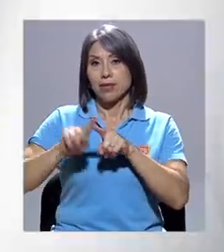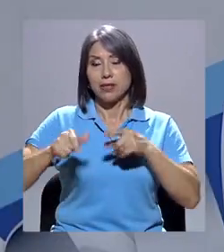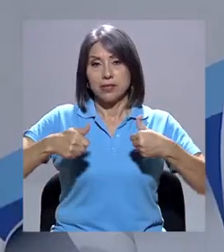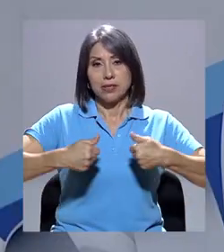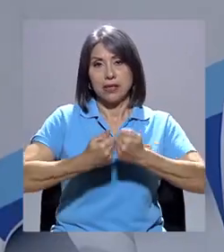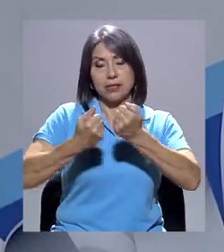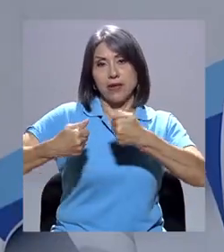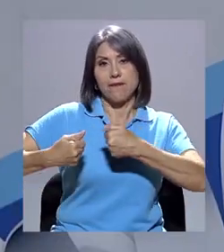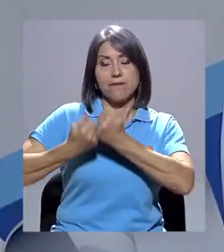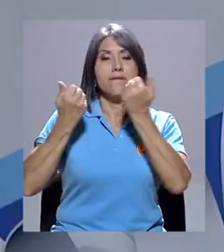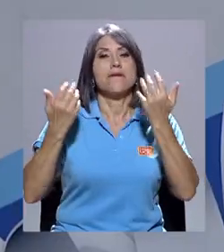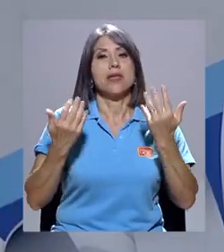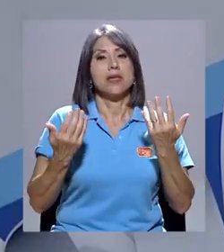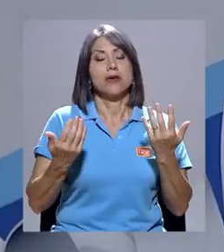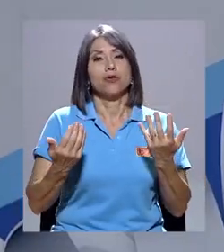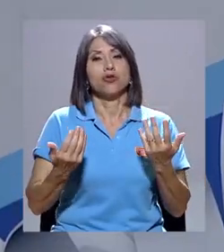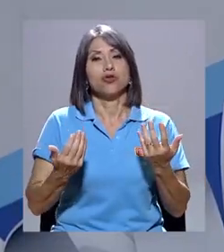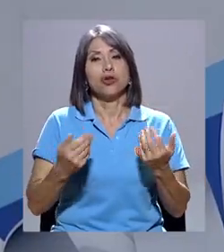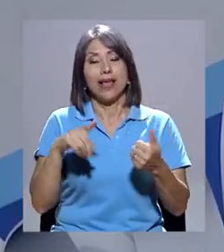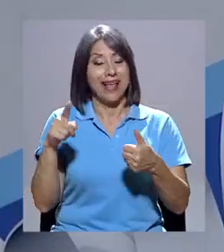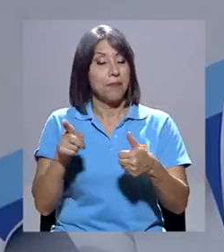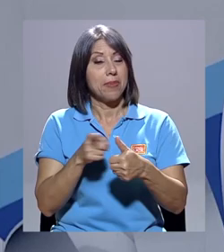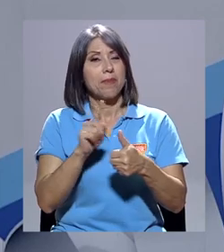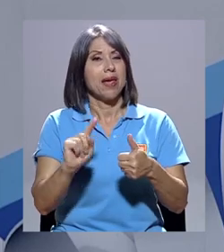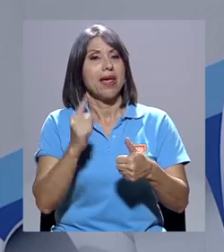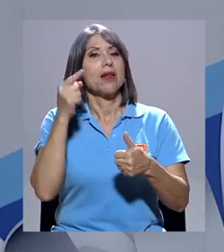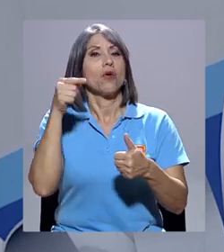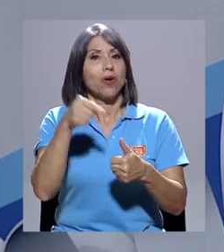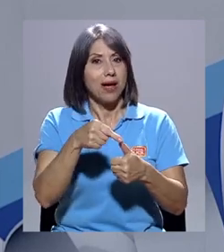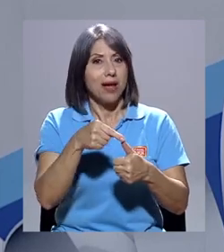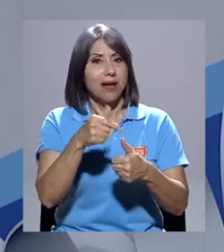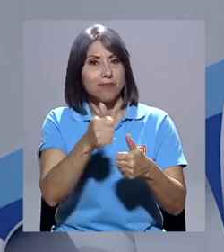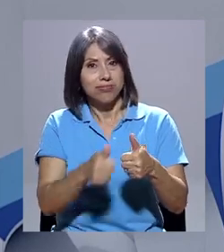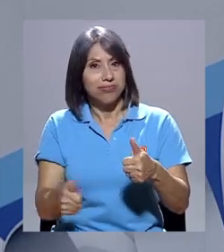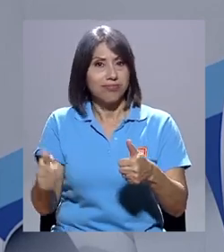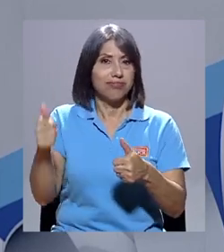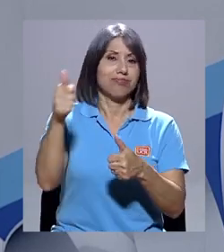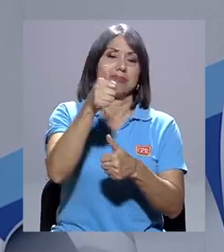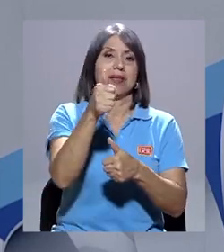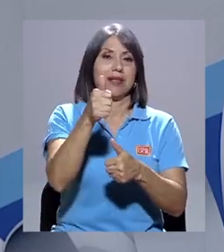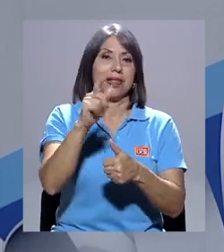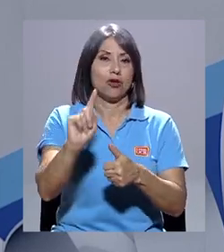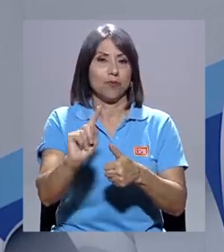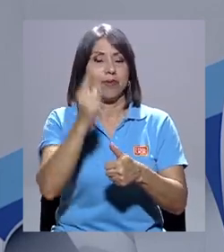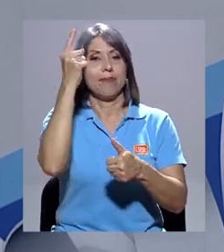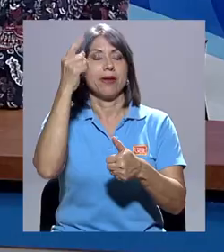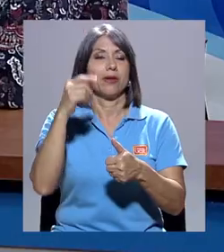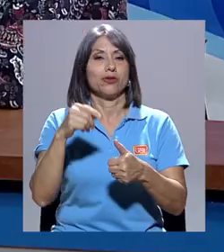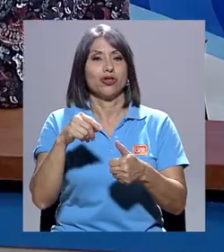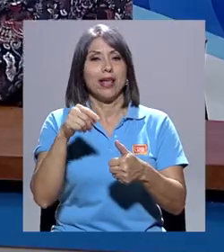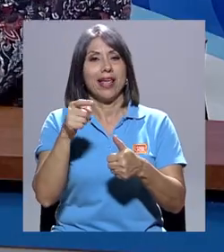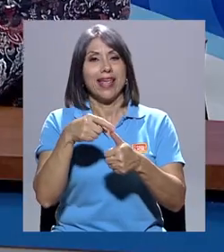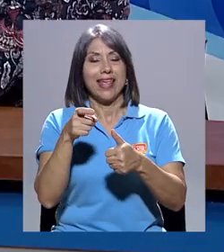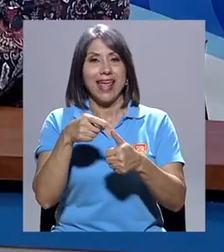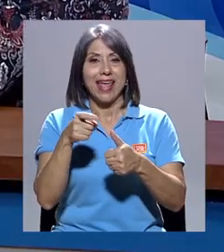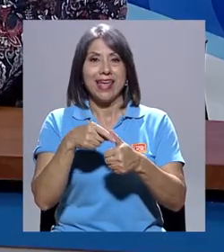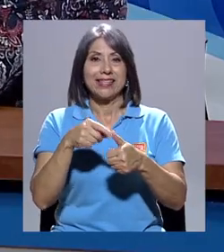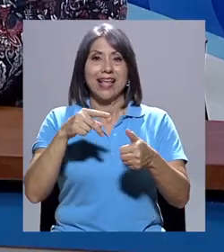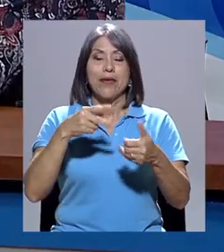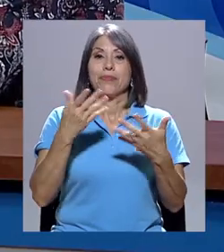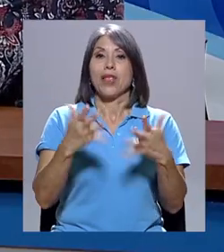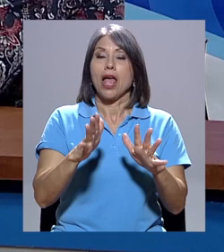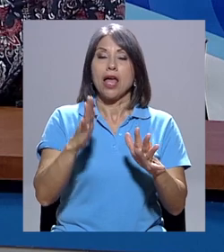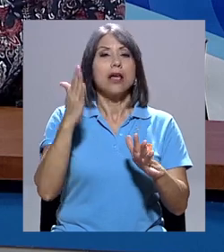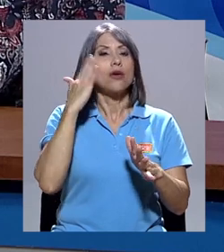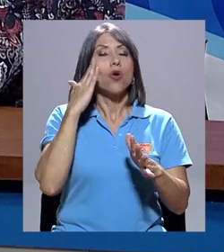quiero rescatar el primero que inclusive está encabezando la lista de 216 que es en la definición y contribuir a